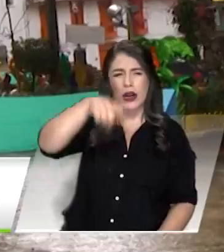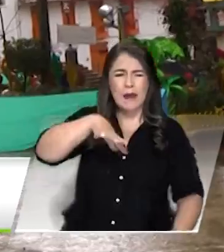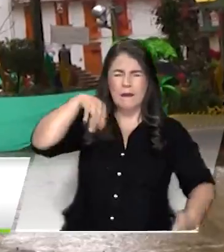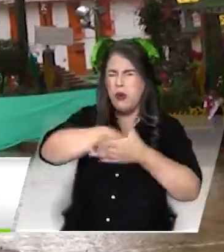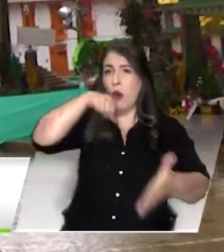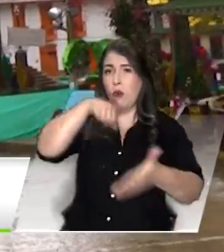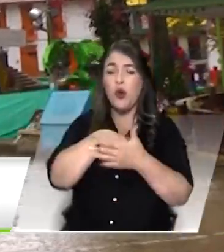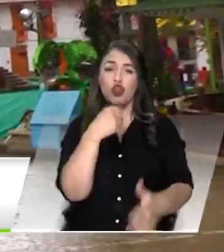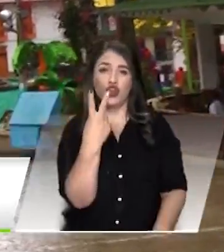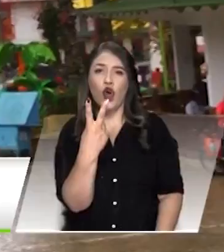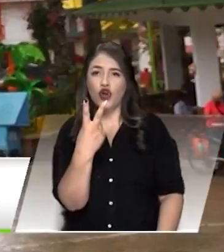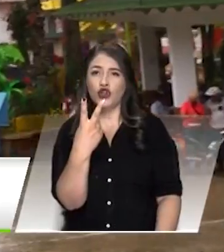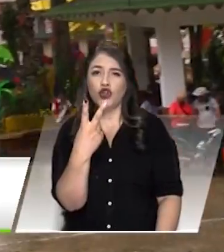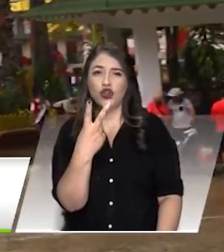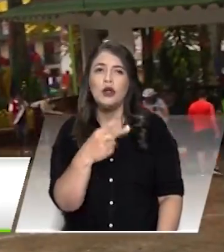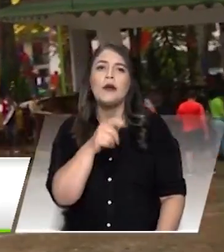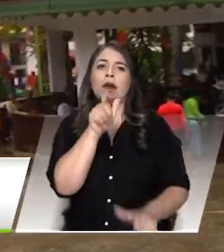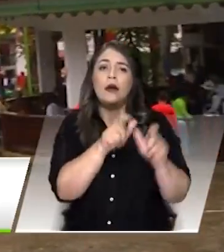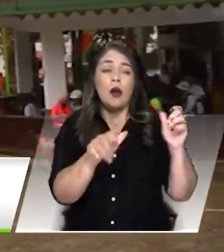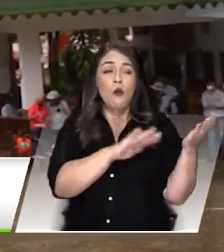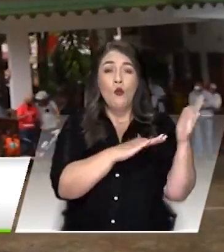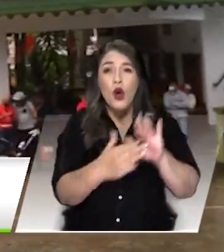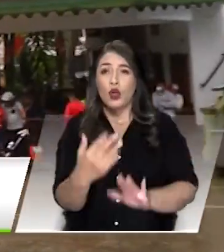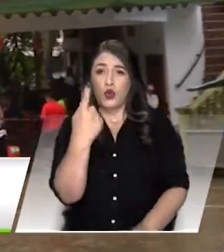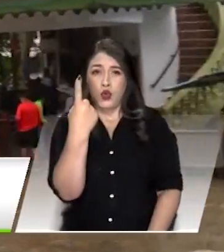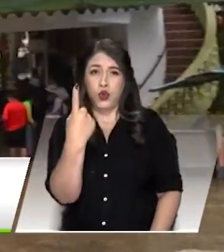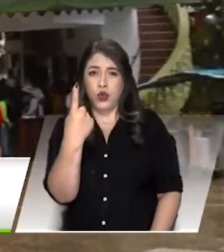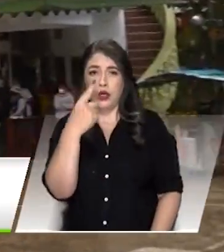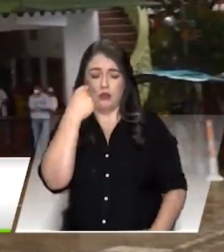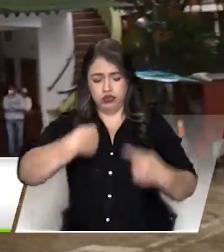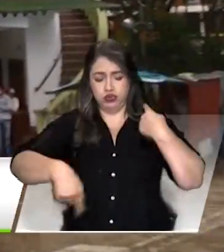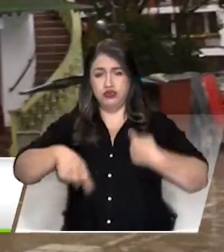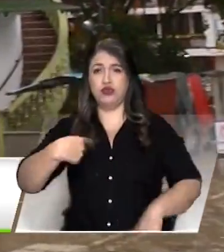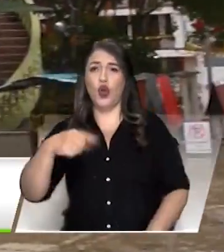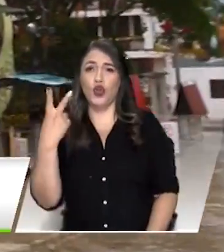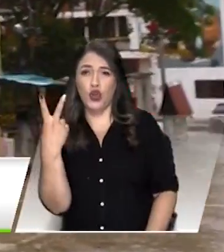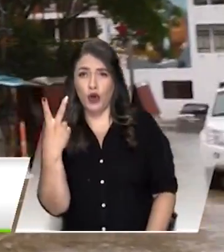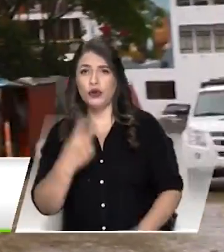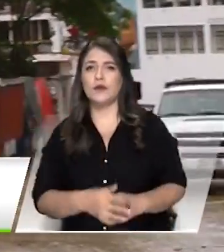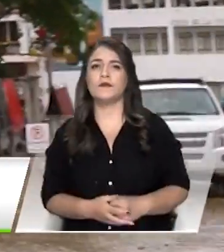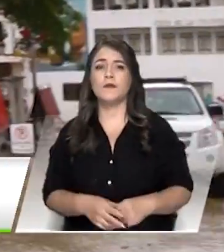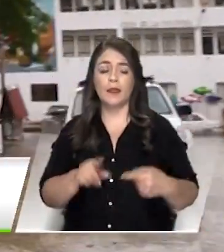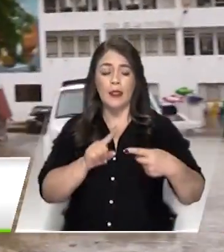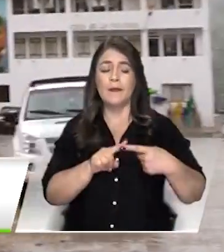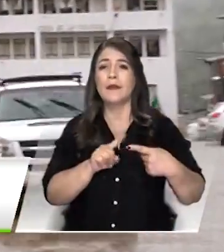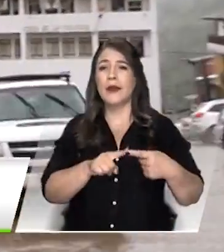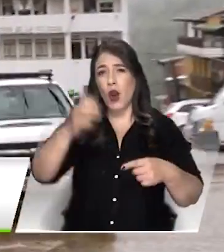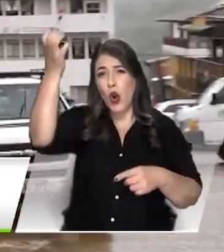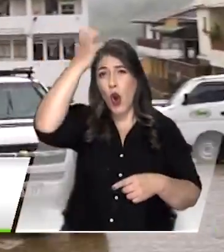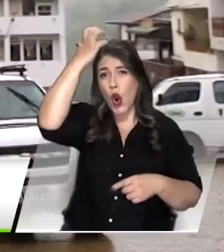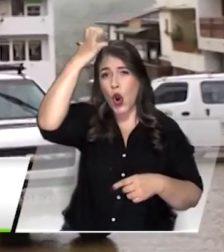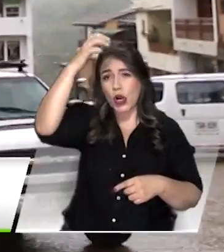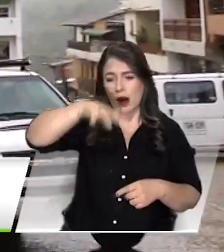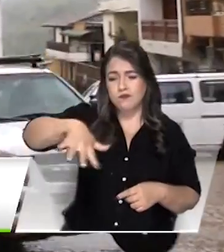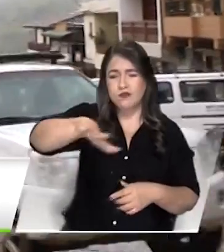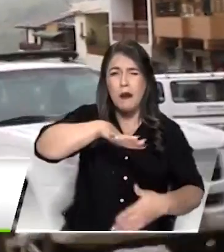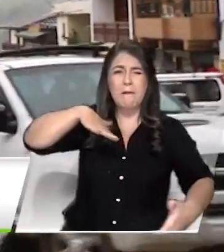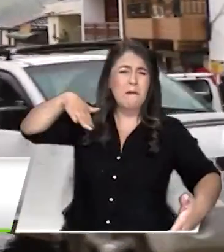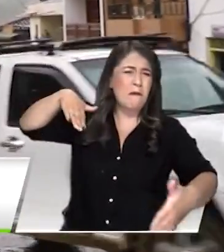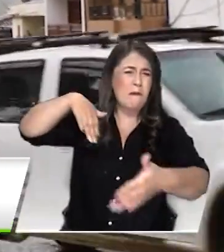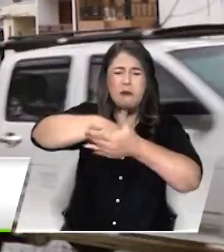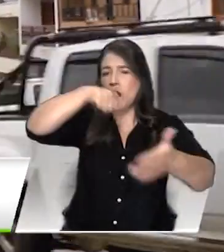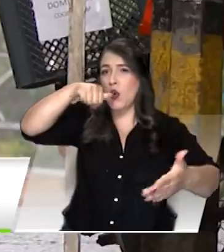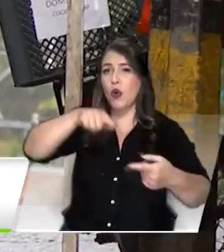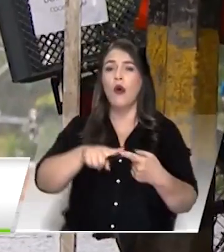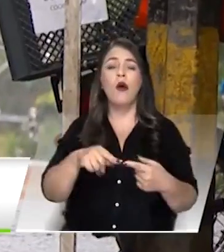de Cocorná. Las autoridades de tránsito atendieron un primer accidente que se registró en el kilómetro 12 de este corredor vial. El siniestro